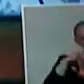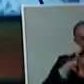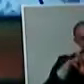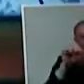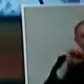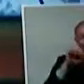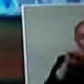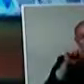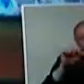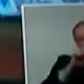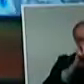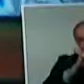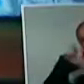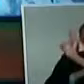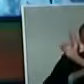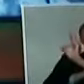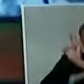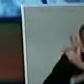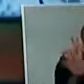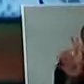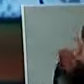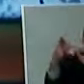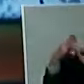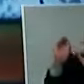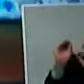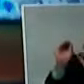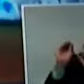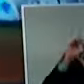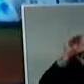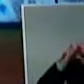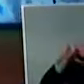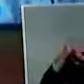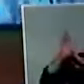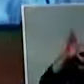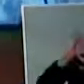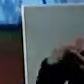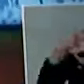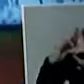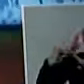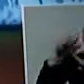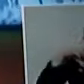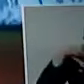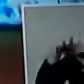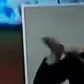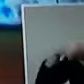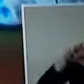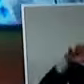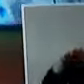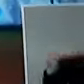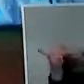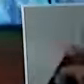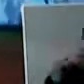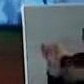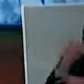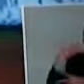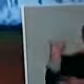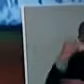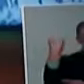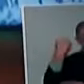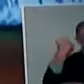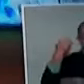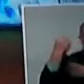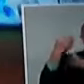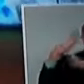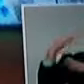hacia el Golfo de México, donde puede desarrollarse más, por supuesto, porque hay otras condiciones, pero todo esto todavía puede dar